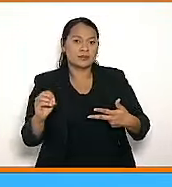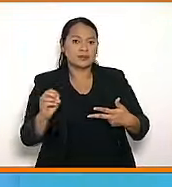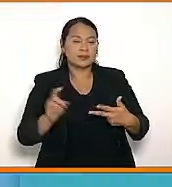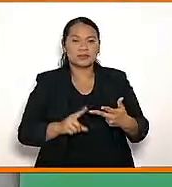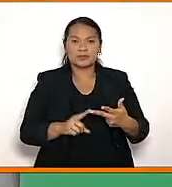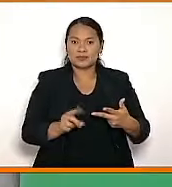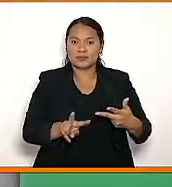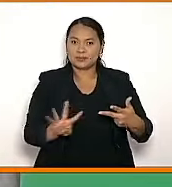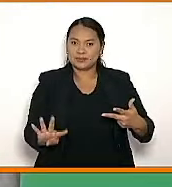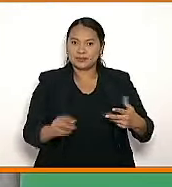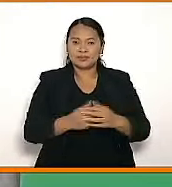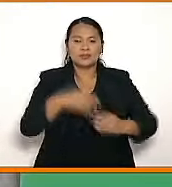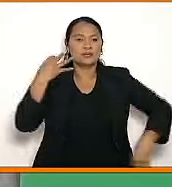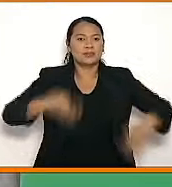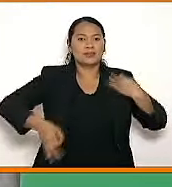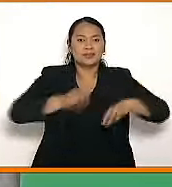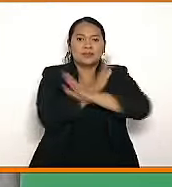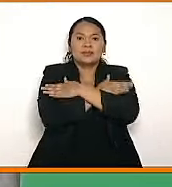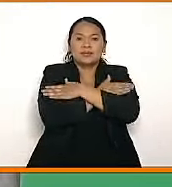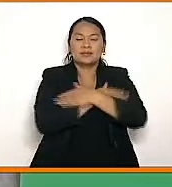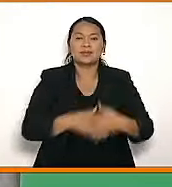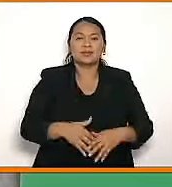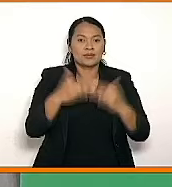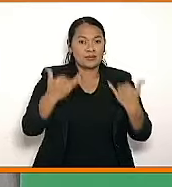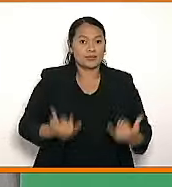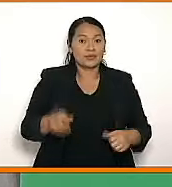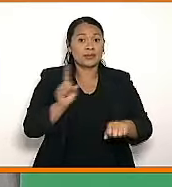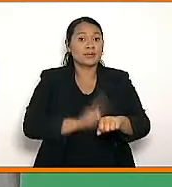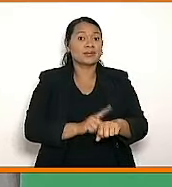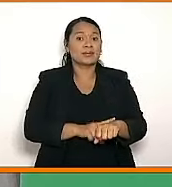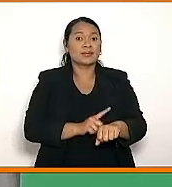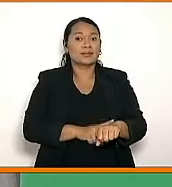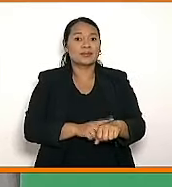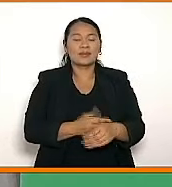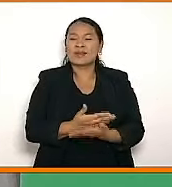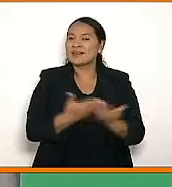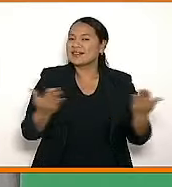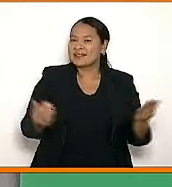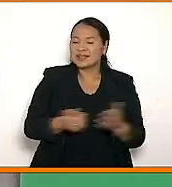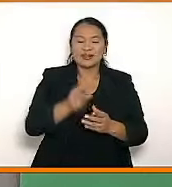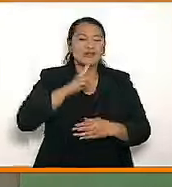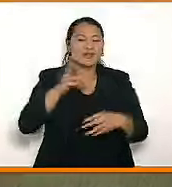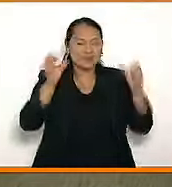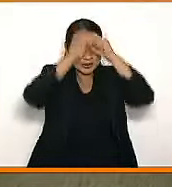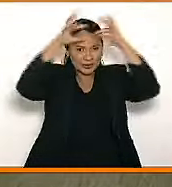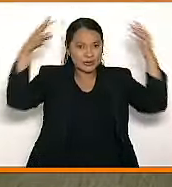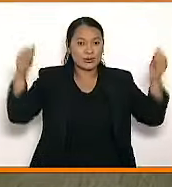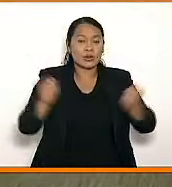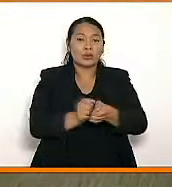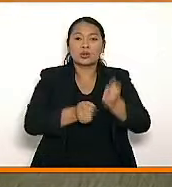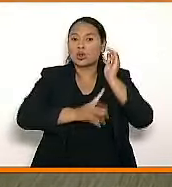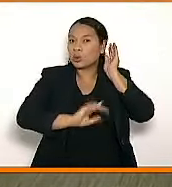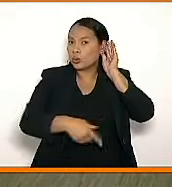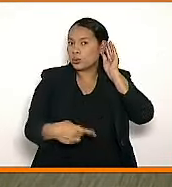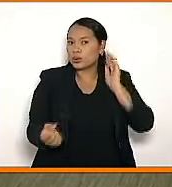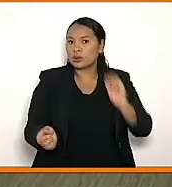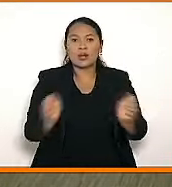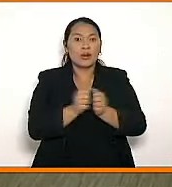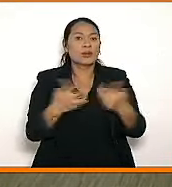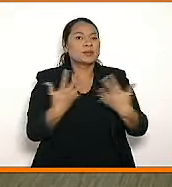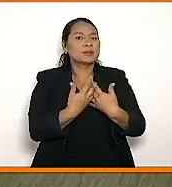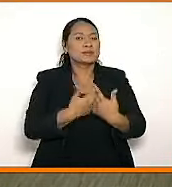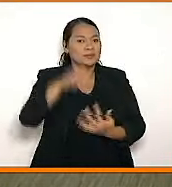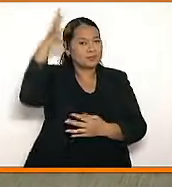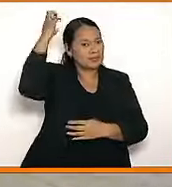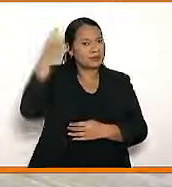y 24. ¡Felicidades! Ahora sí, ha llegado el momento de que tu sueño se haga una realidad en diaria junto a